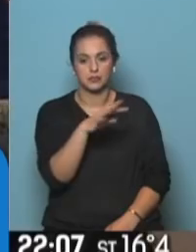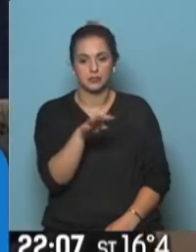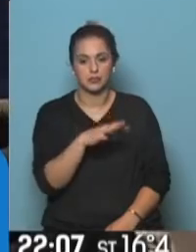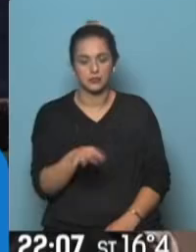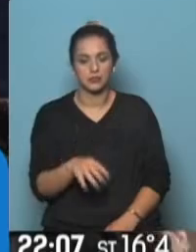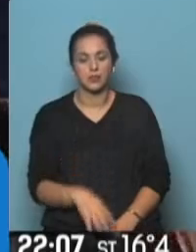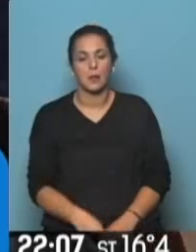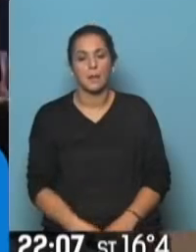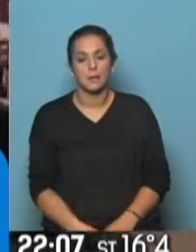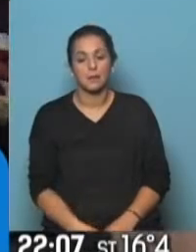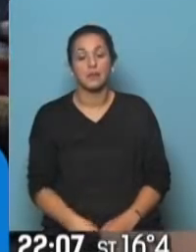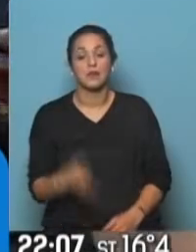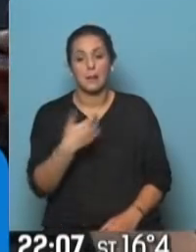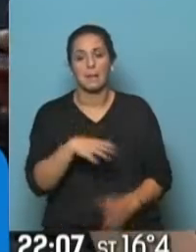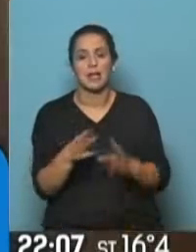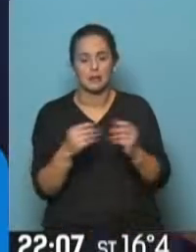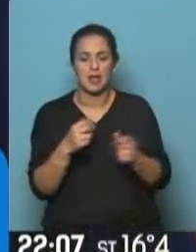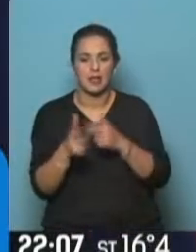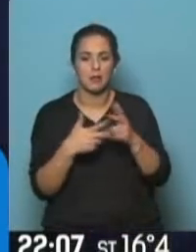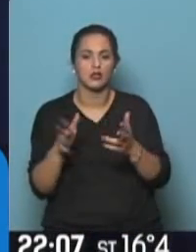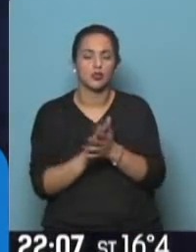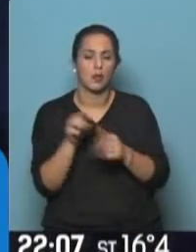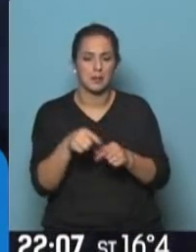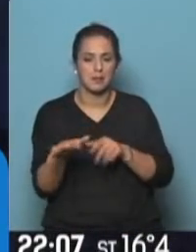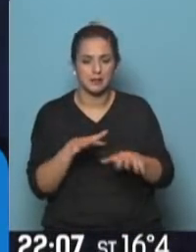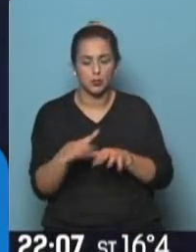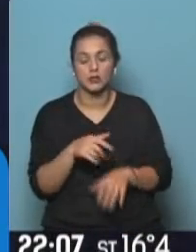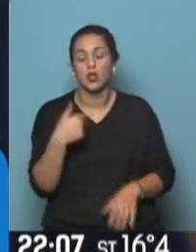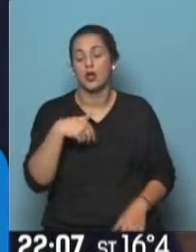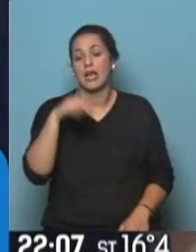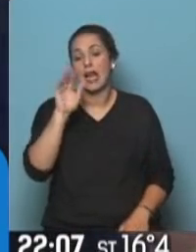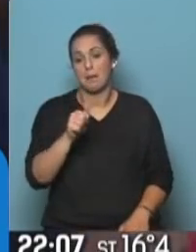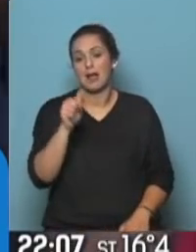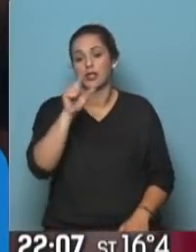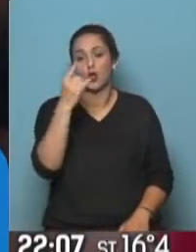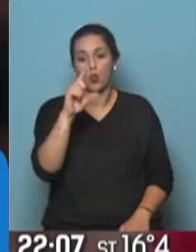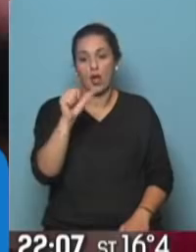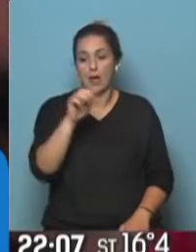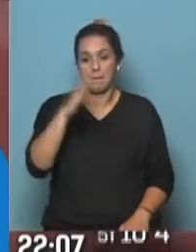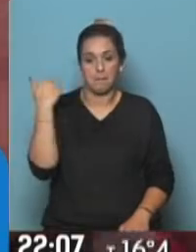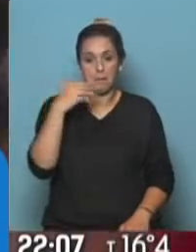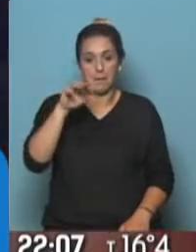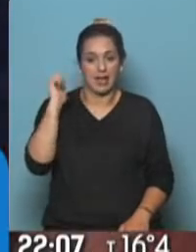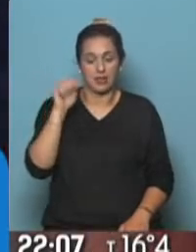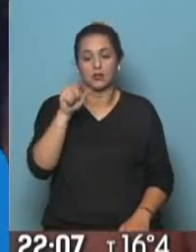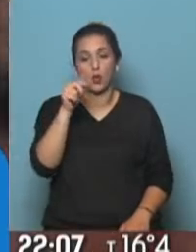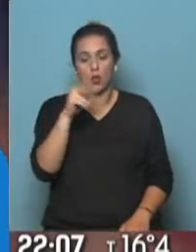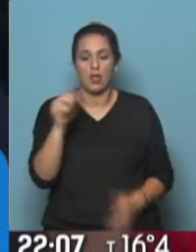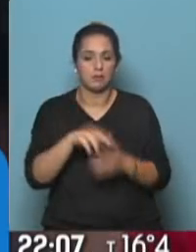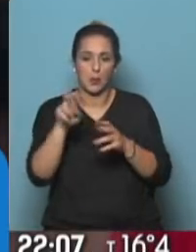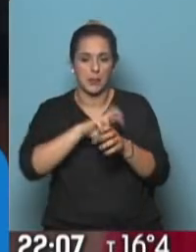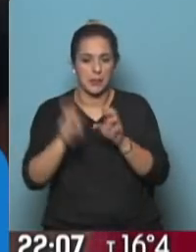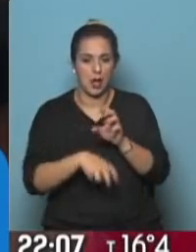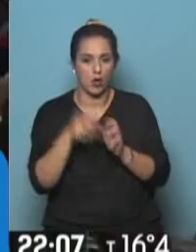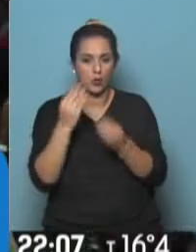suspeição. Para terminar de definir el escenario, finalmente el martes, Lula se bajó de la candidatura y le pidió a sus seguidores que voten